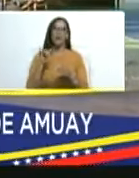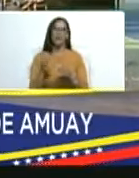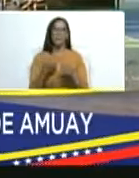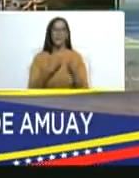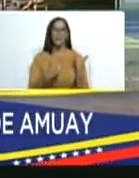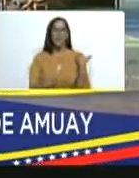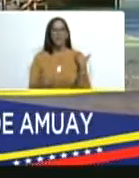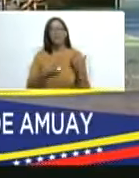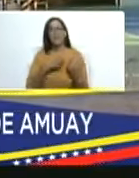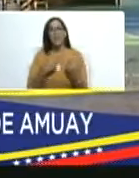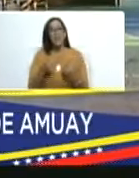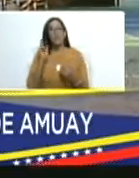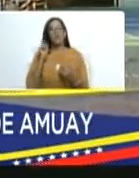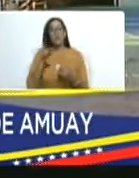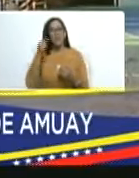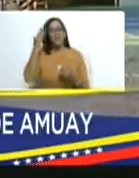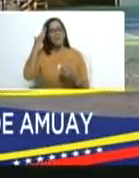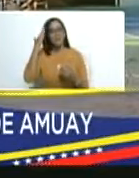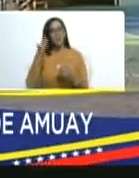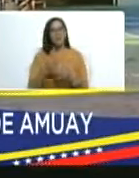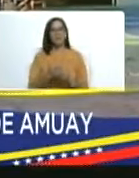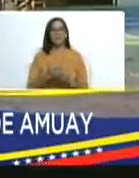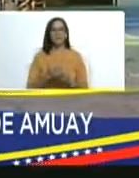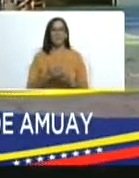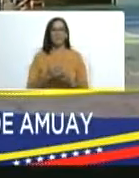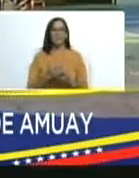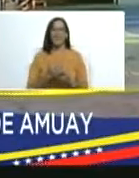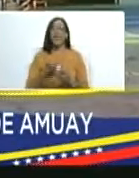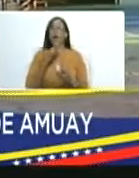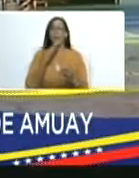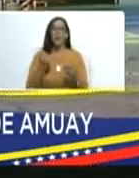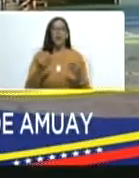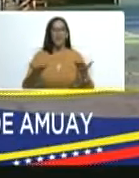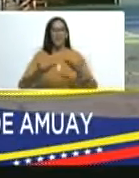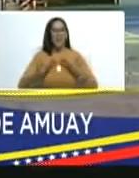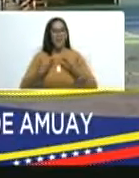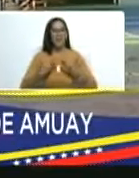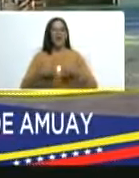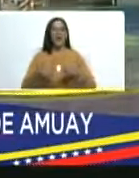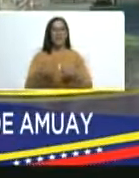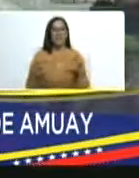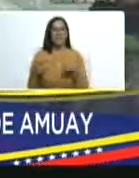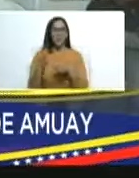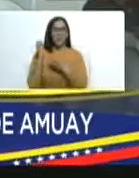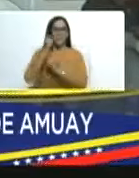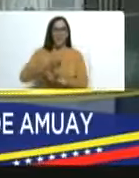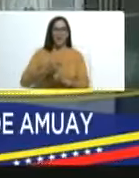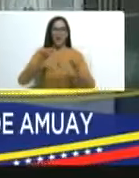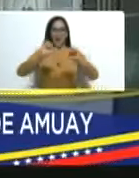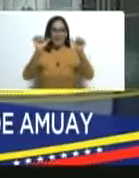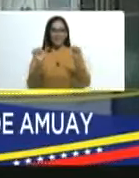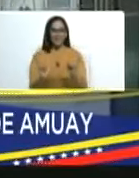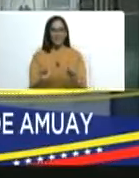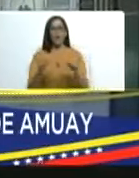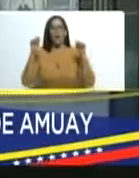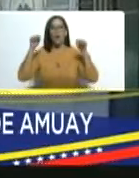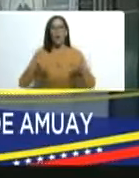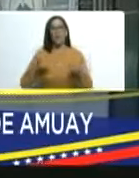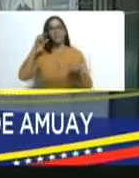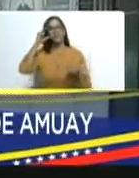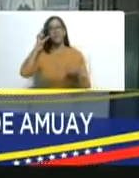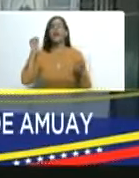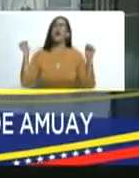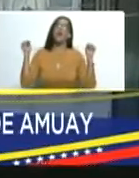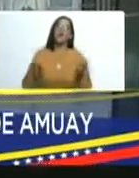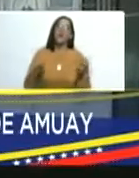Presidente, queremos que usted sepa que usted es el mejor regalo que le ha dado al sector pesquero artesanal hoy en su día, con